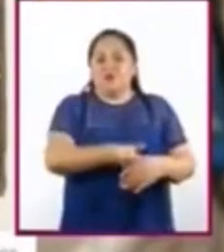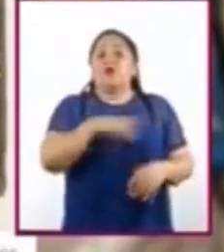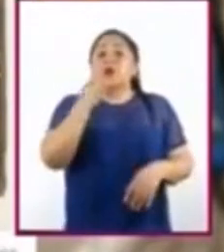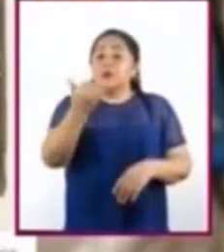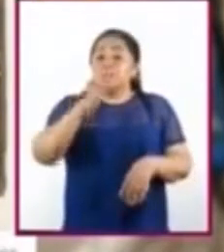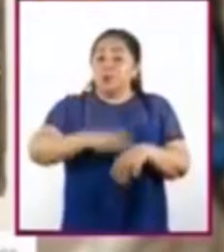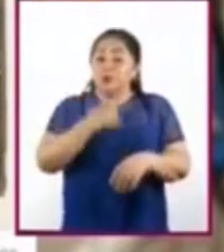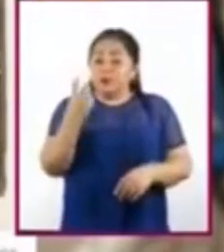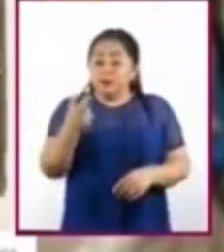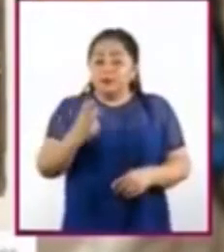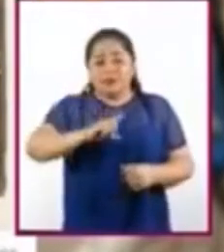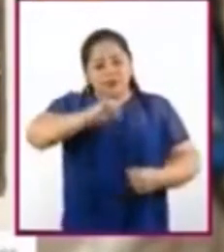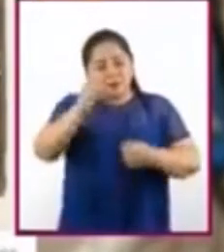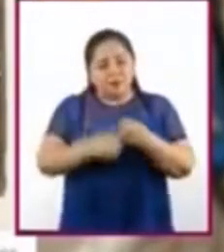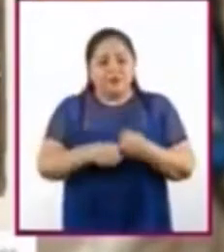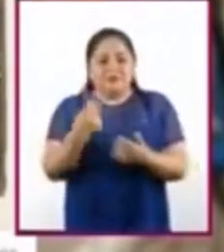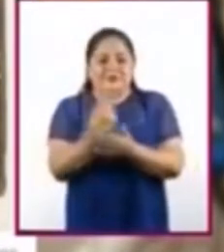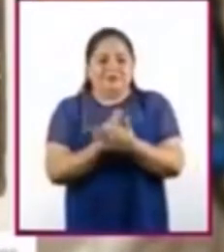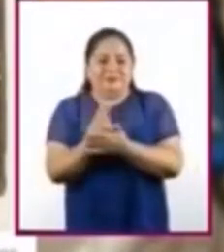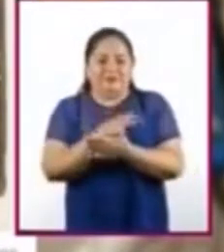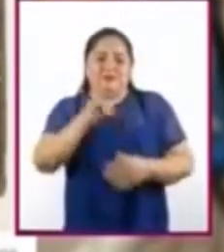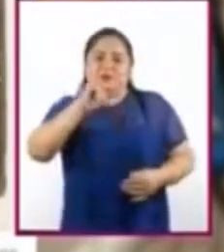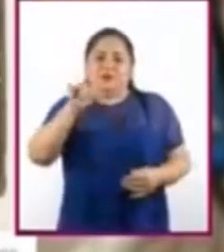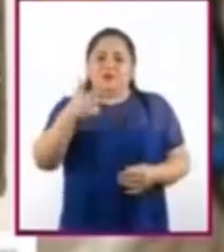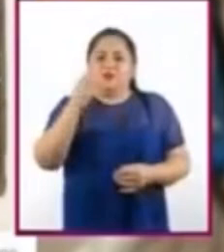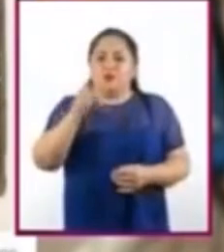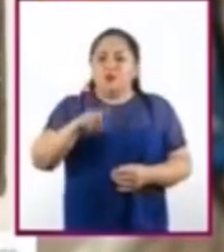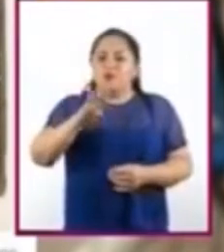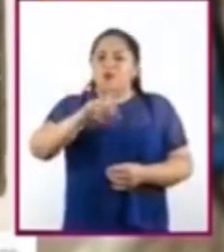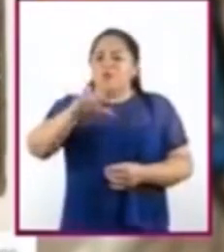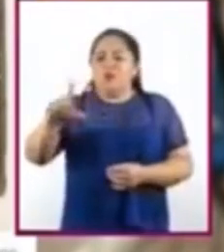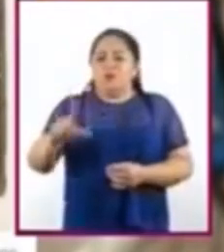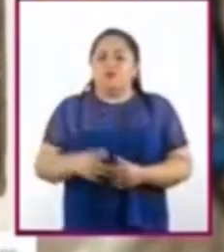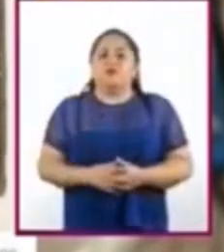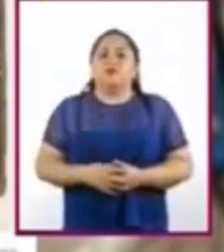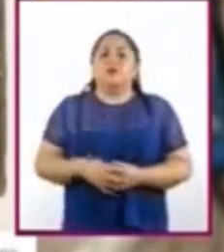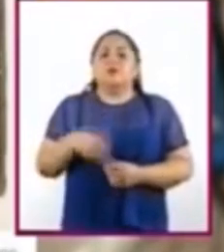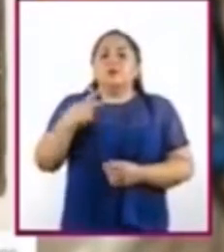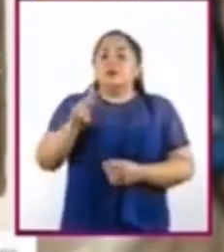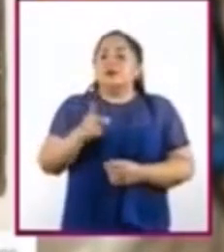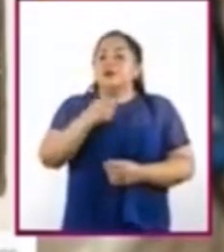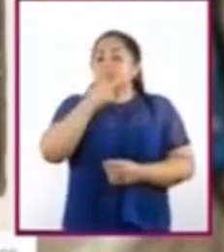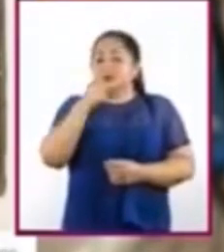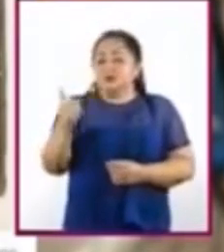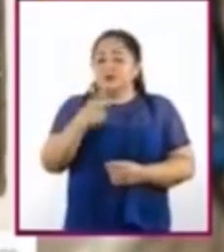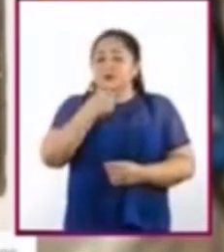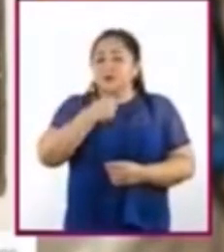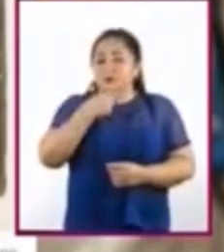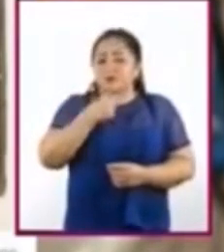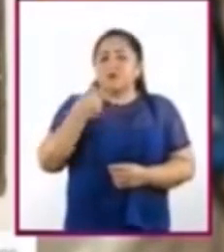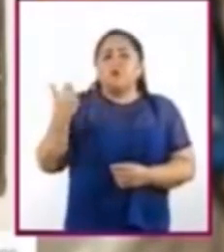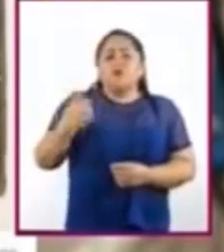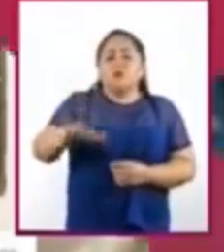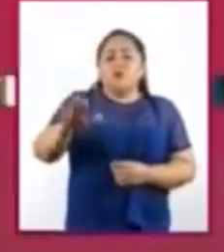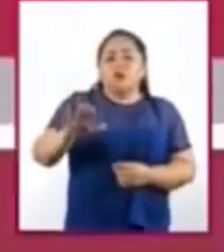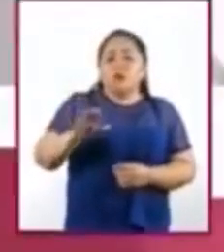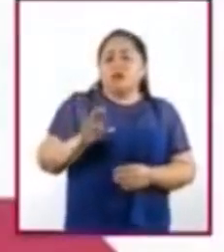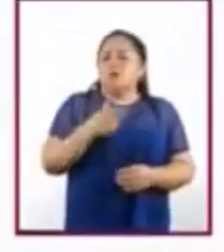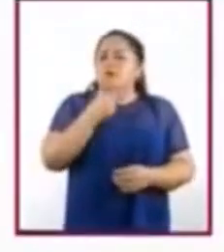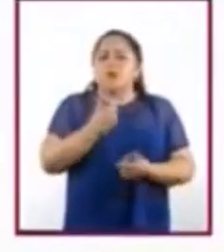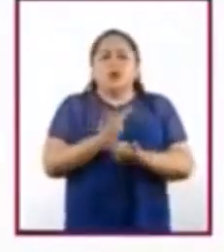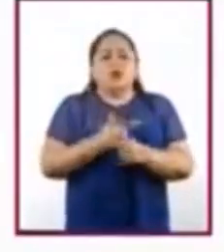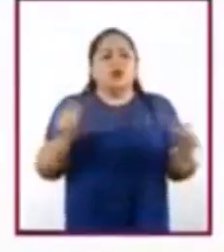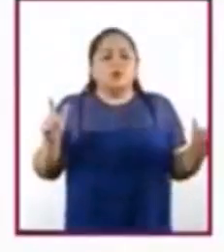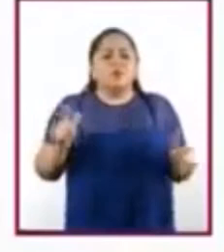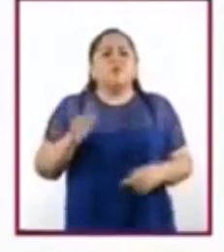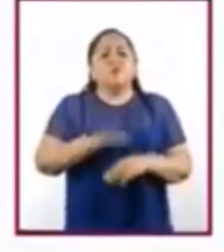general a través del personaje de John Bull. Se considera que Gilray fue un espíritu libre, por